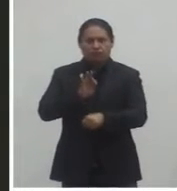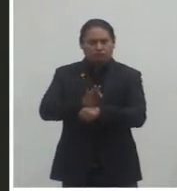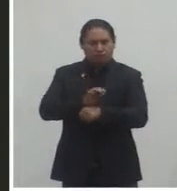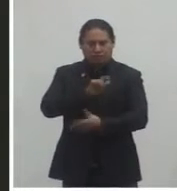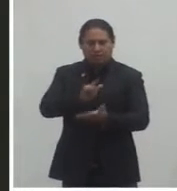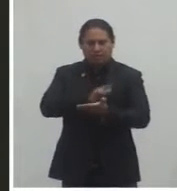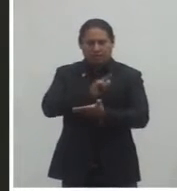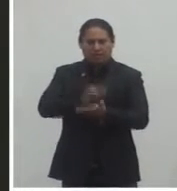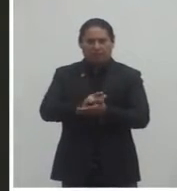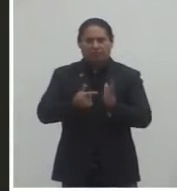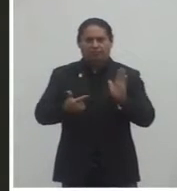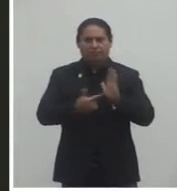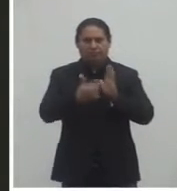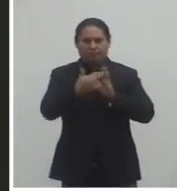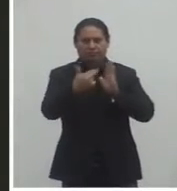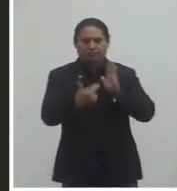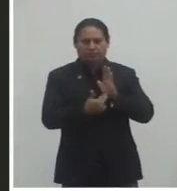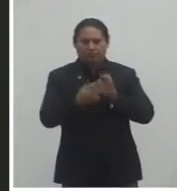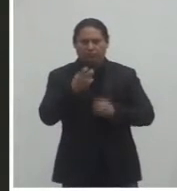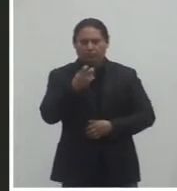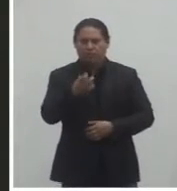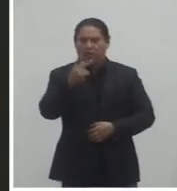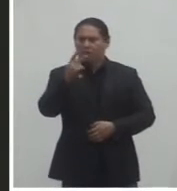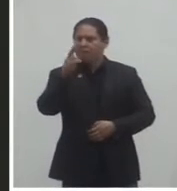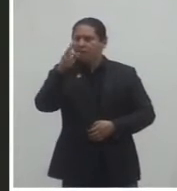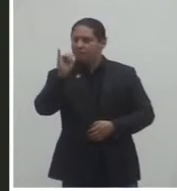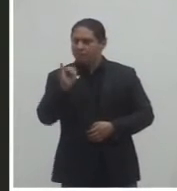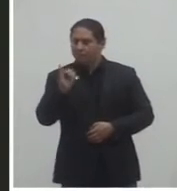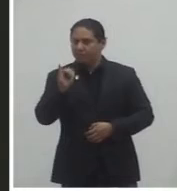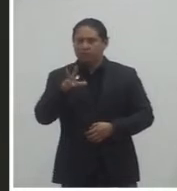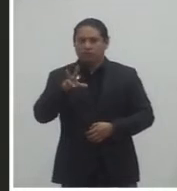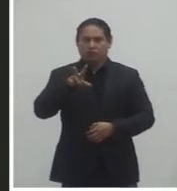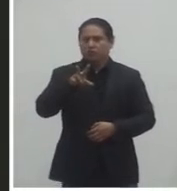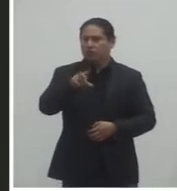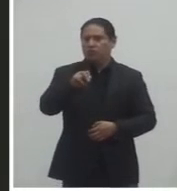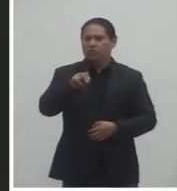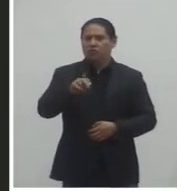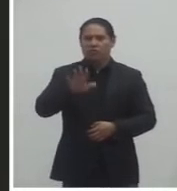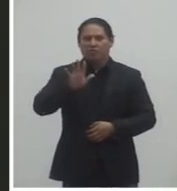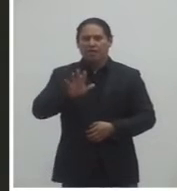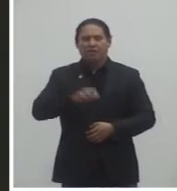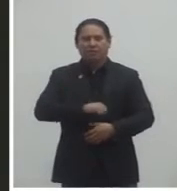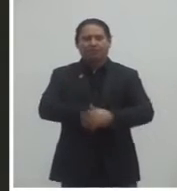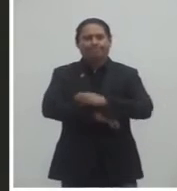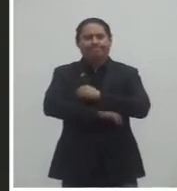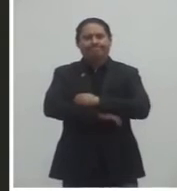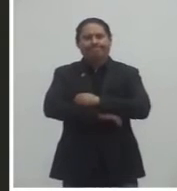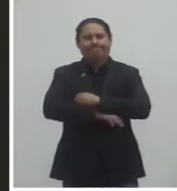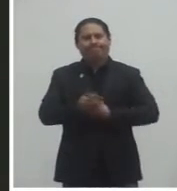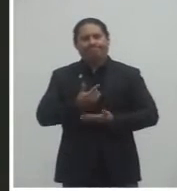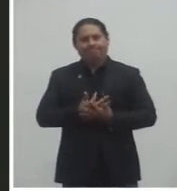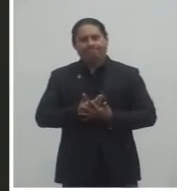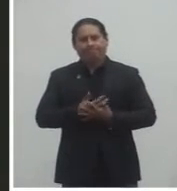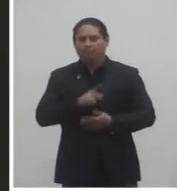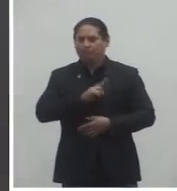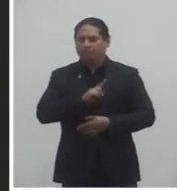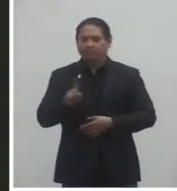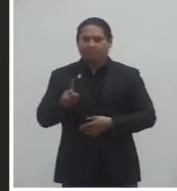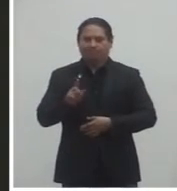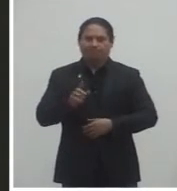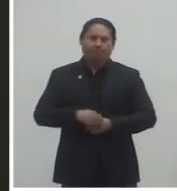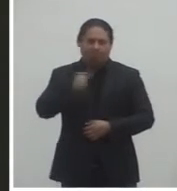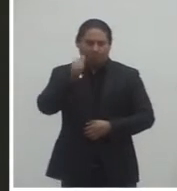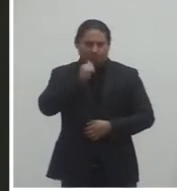legalidad. Por ello, en el PRI no nos hemos quedado con los brazos cruzados. Con el respaldo de nuestro